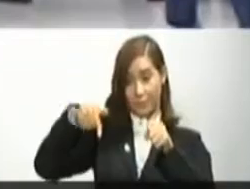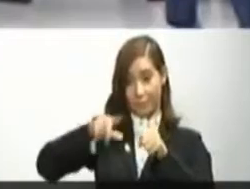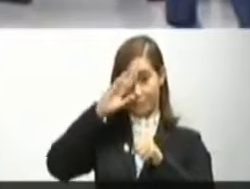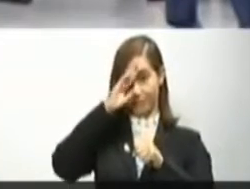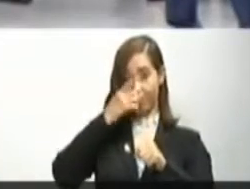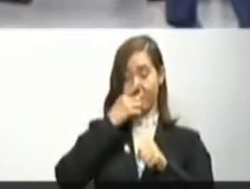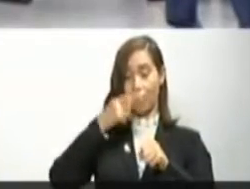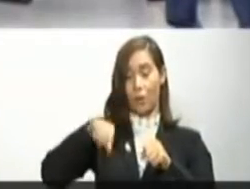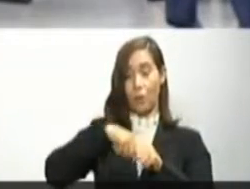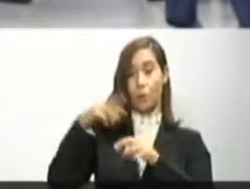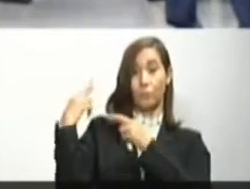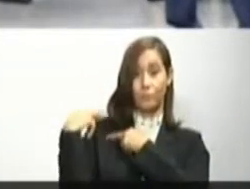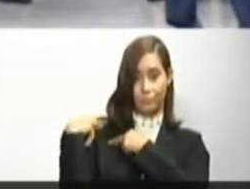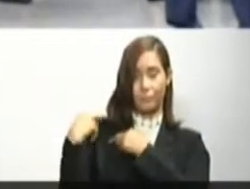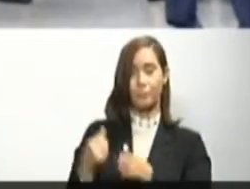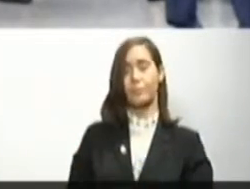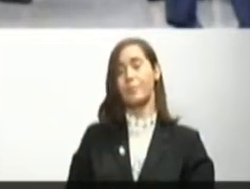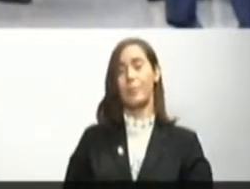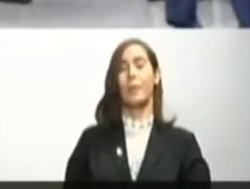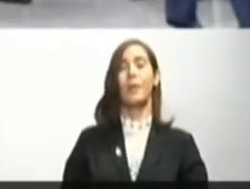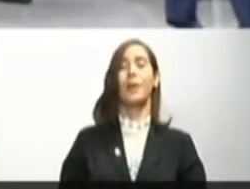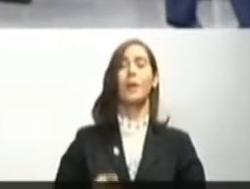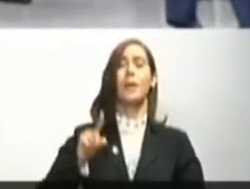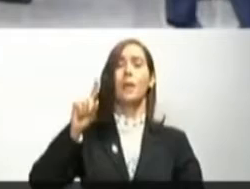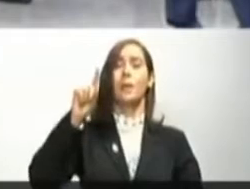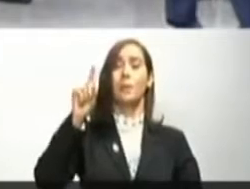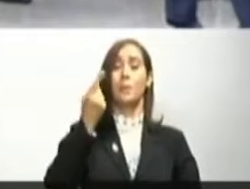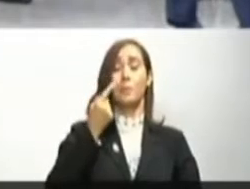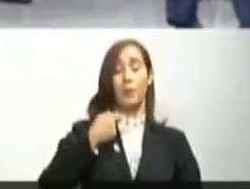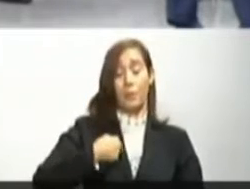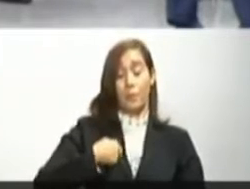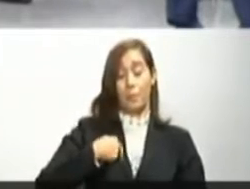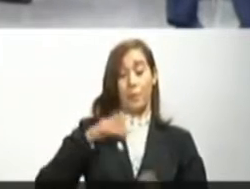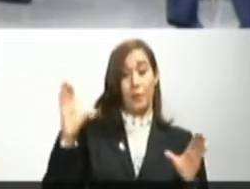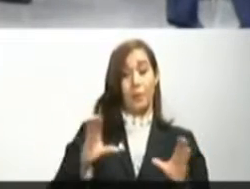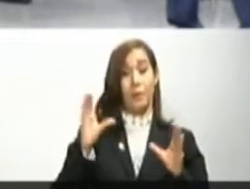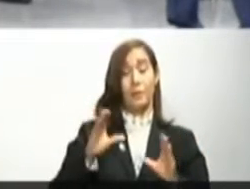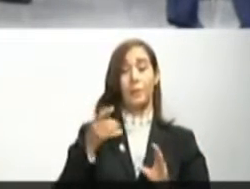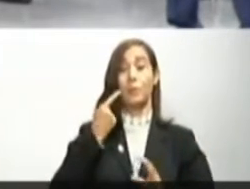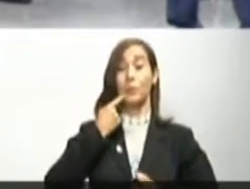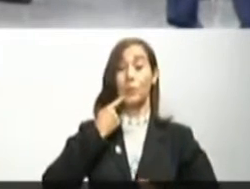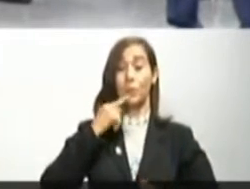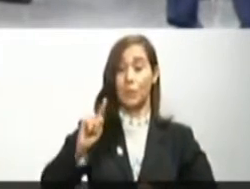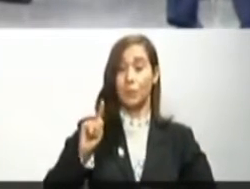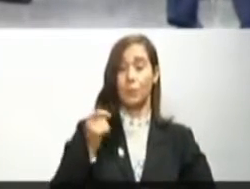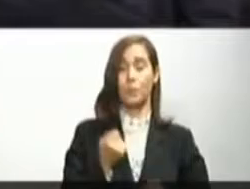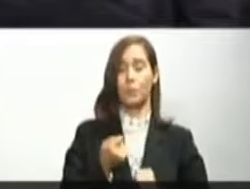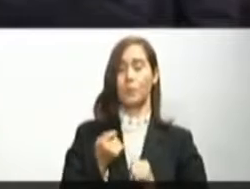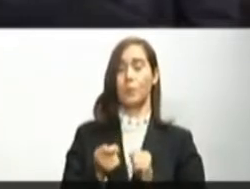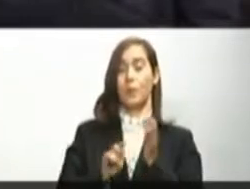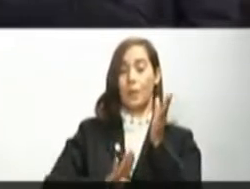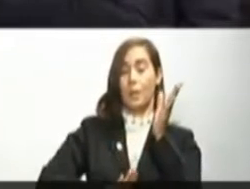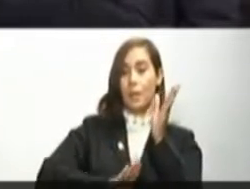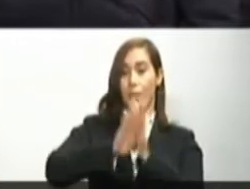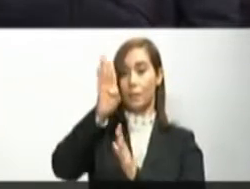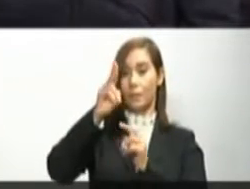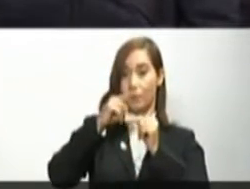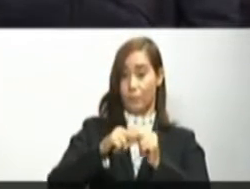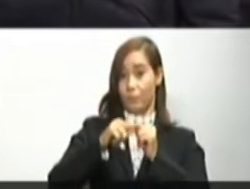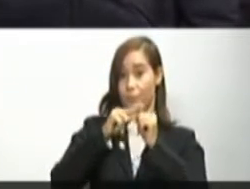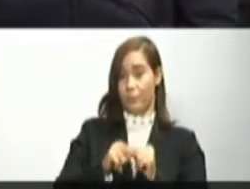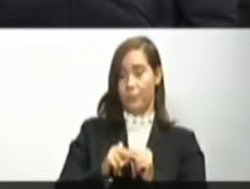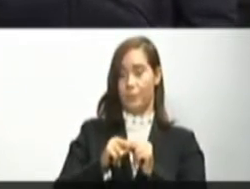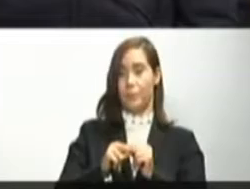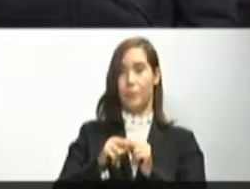Iberoamericana, primero me tocó pronunciar un discurso sobre el tema propuesto por Andorra, que es la innovación para el desarrollo sostenible,